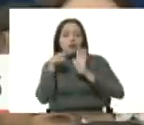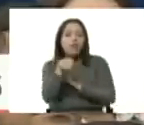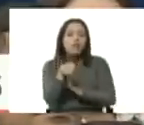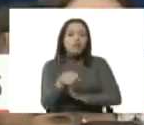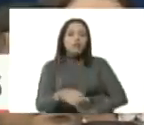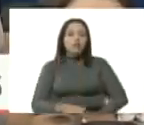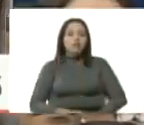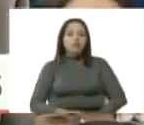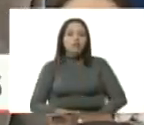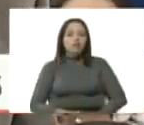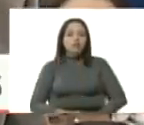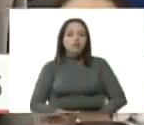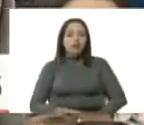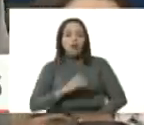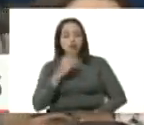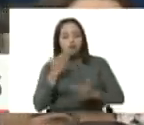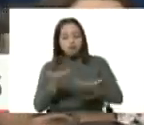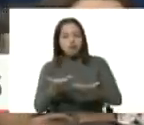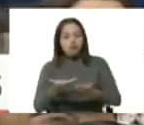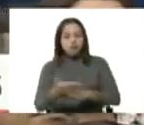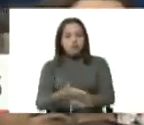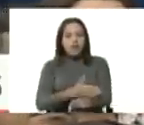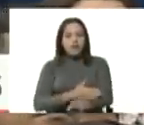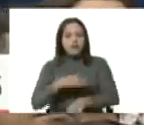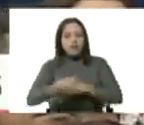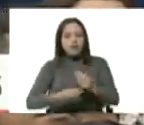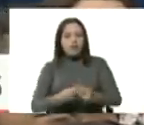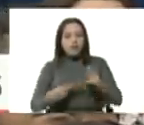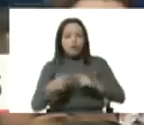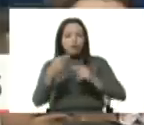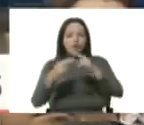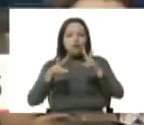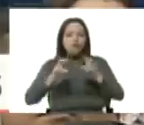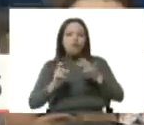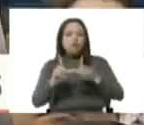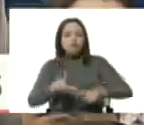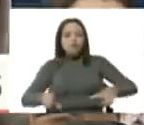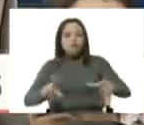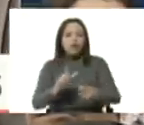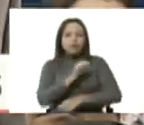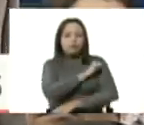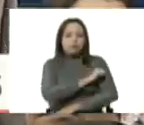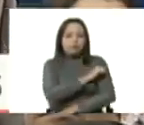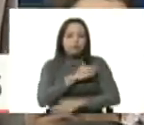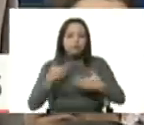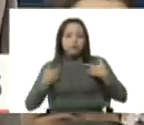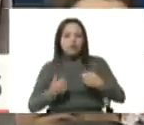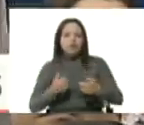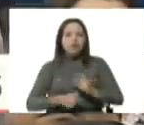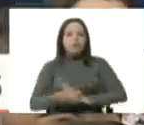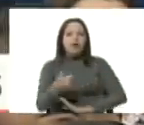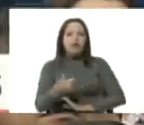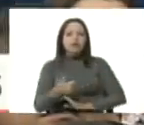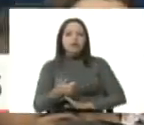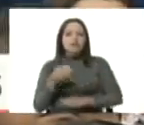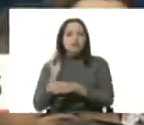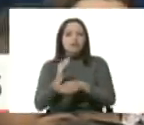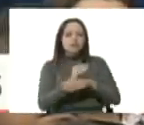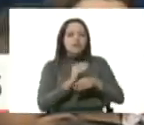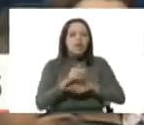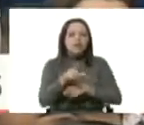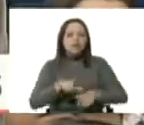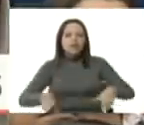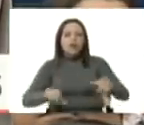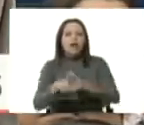ha lanzado recientemente la construcción de nuevos módulos, pero estamos proponiendo la consolidación de los que ya existen para